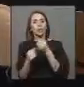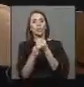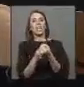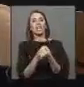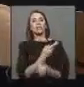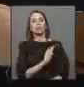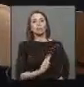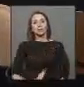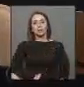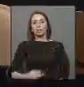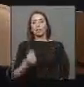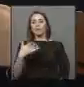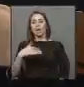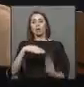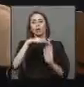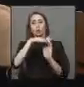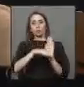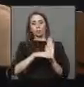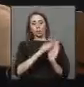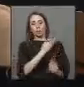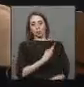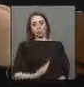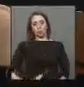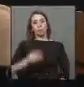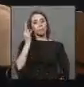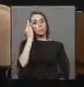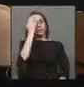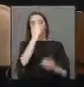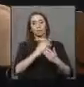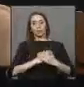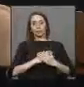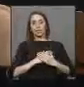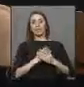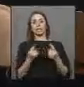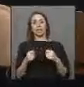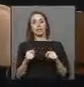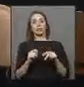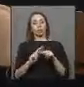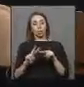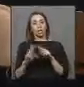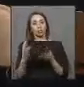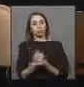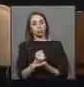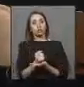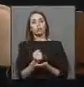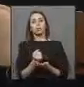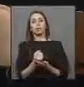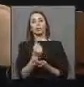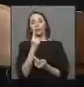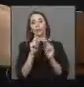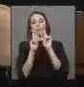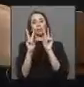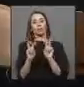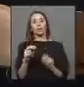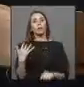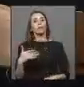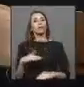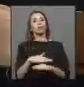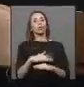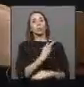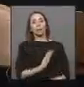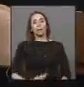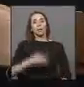digo y valoro lo que fue el programa de la presidenta y que se ha tratado de concretar? Porque uno de los temas fundamentales para